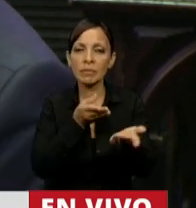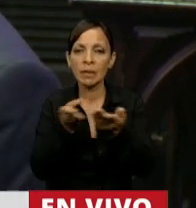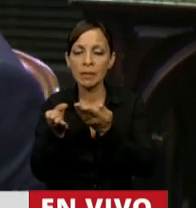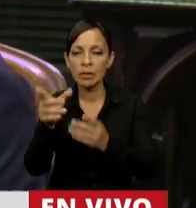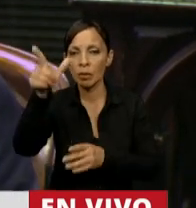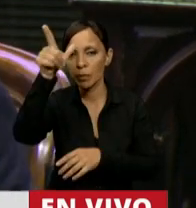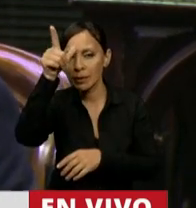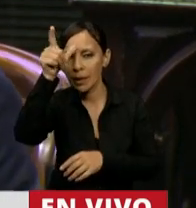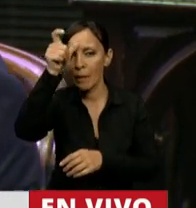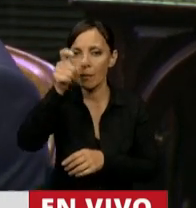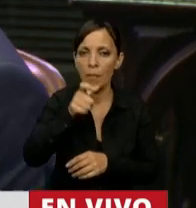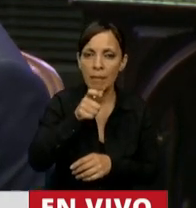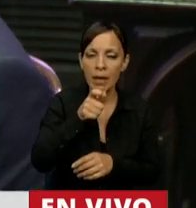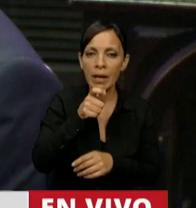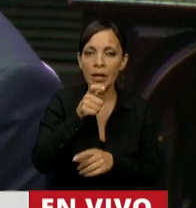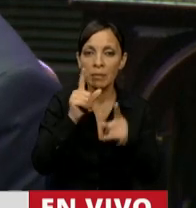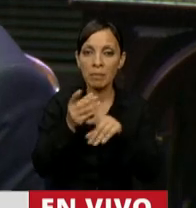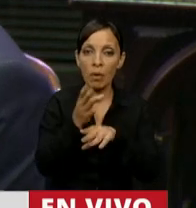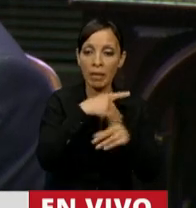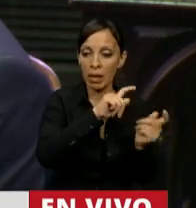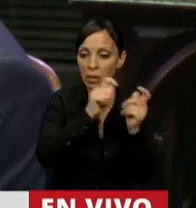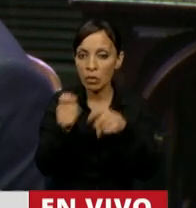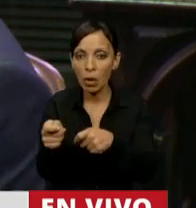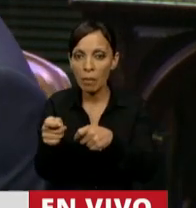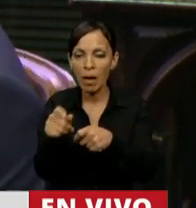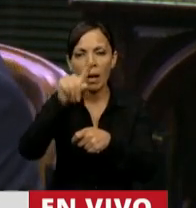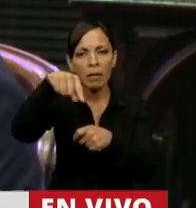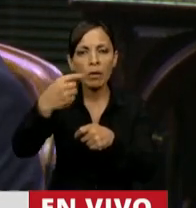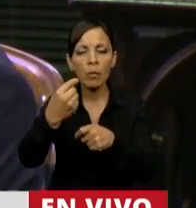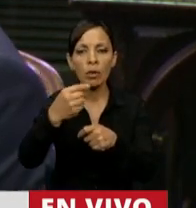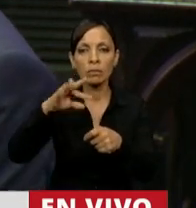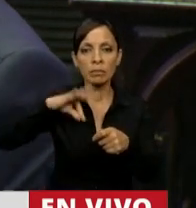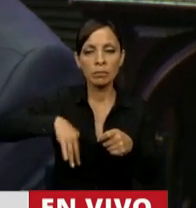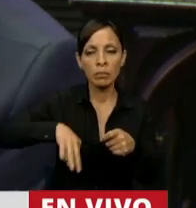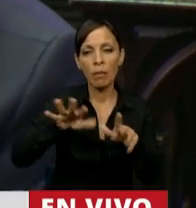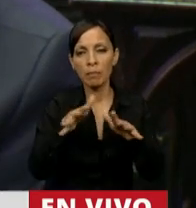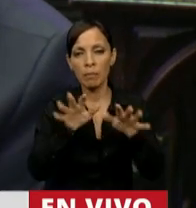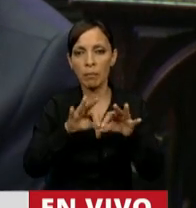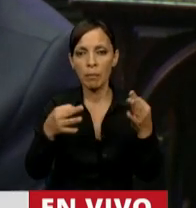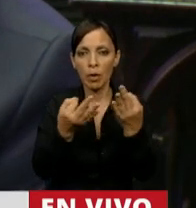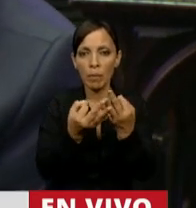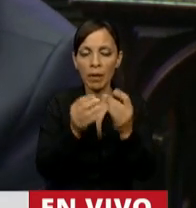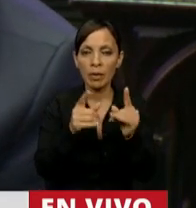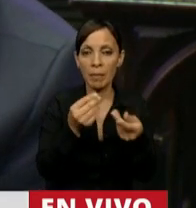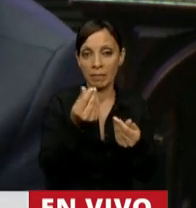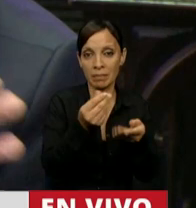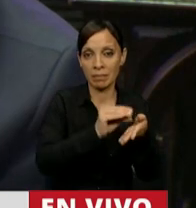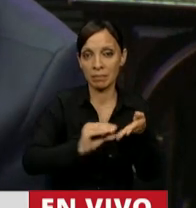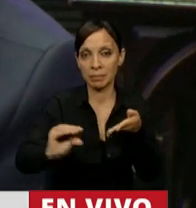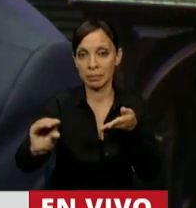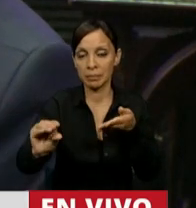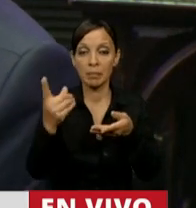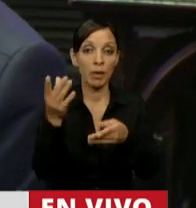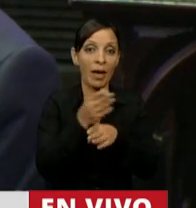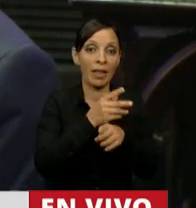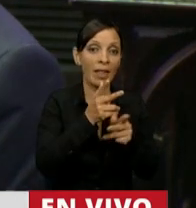policía, bomberos, transferidos, se basó en el sueldo promedio y en la ejecución presupuestaria. Pero, como